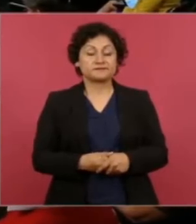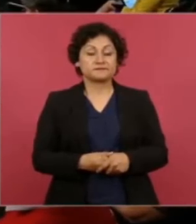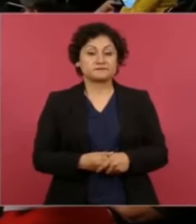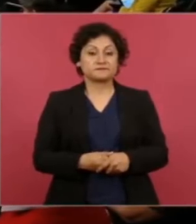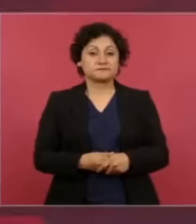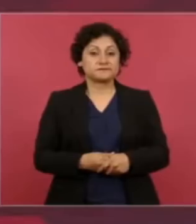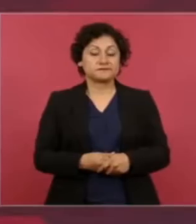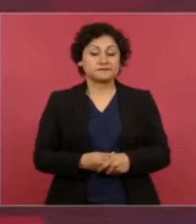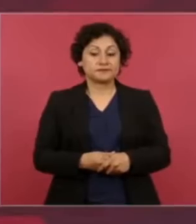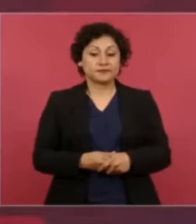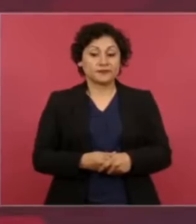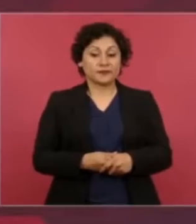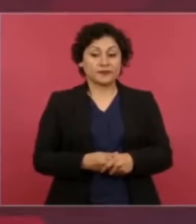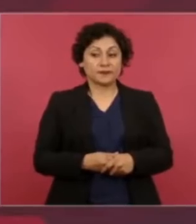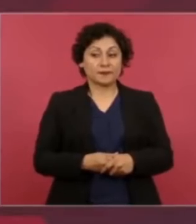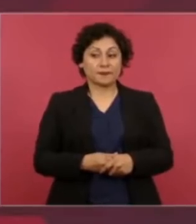Promueven o